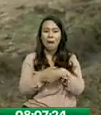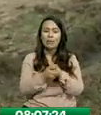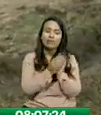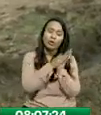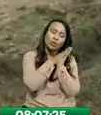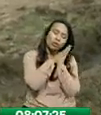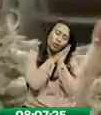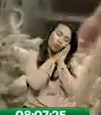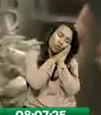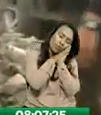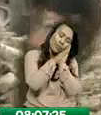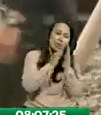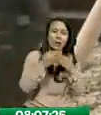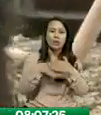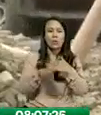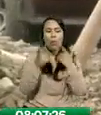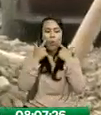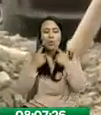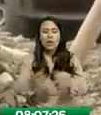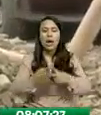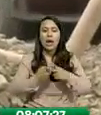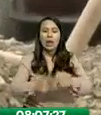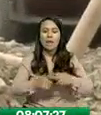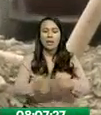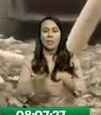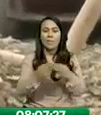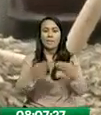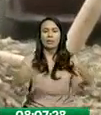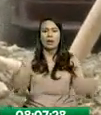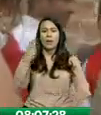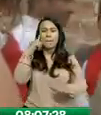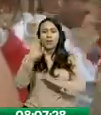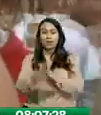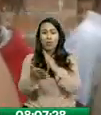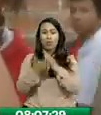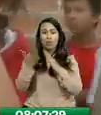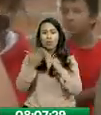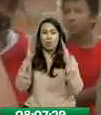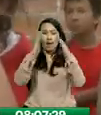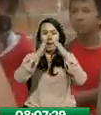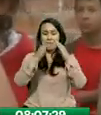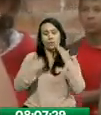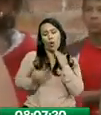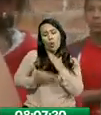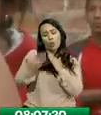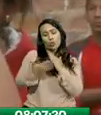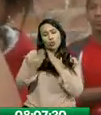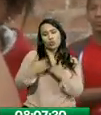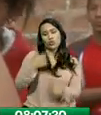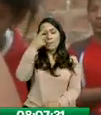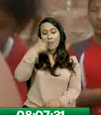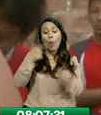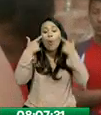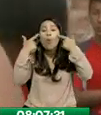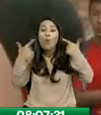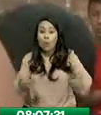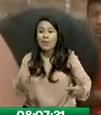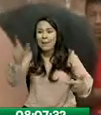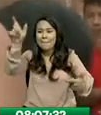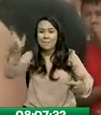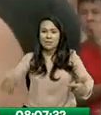quedado en el inmueble cuidando las herramientas y el material de construcción. Ha estado ahí construyendo y él viene con el son de que no le